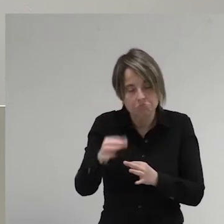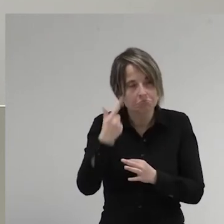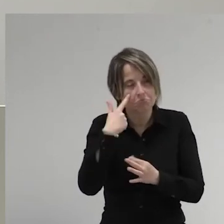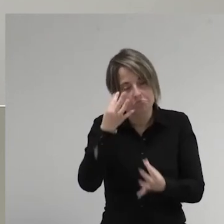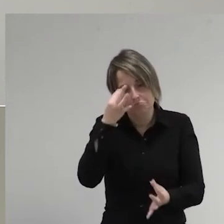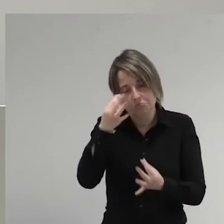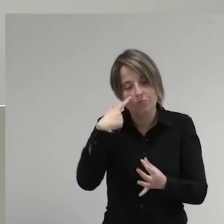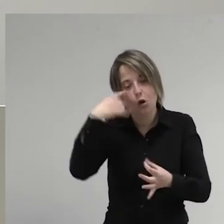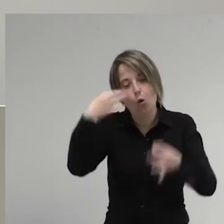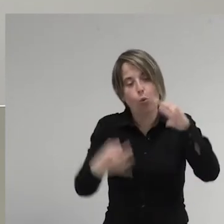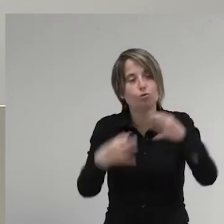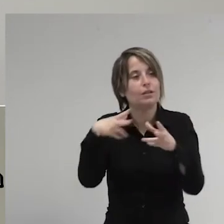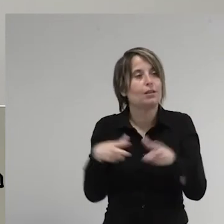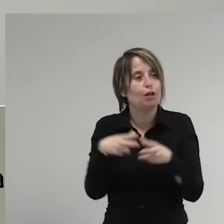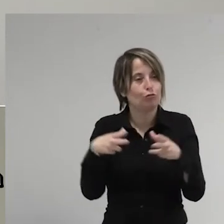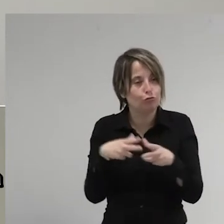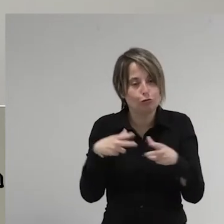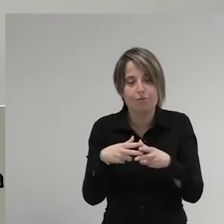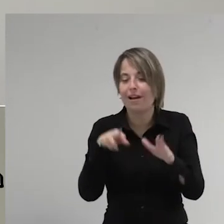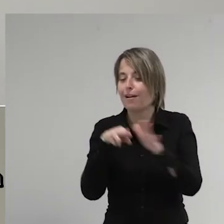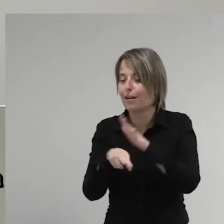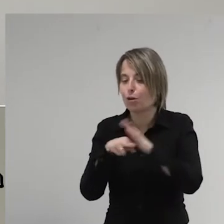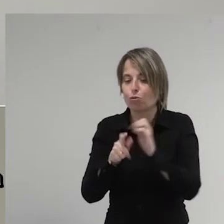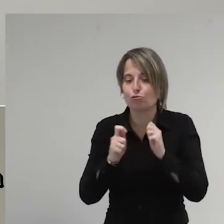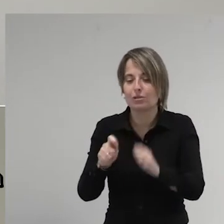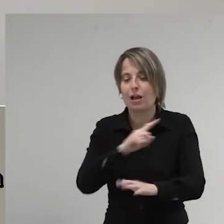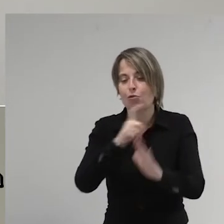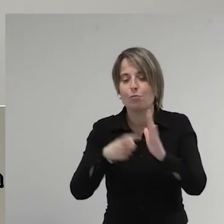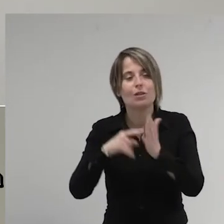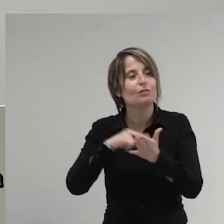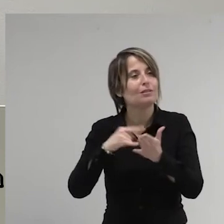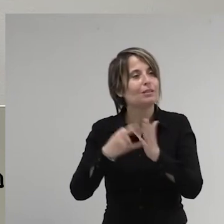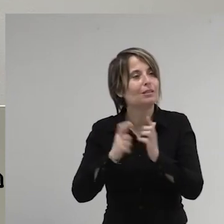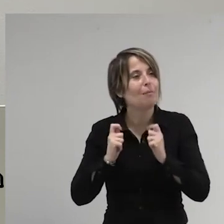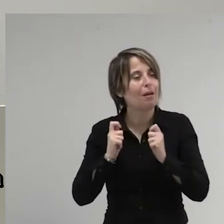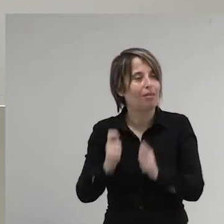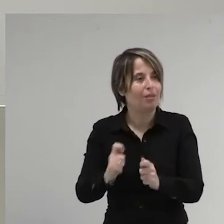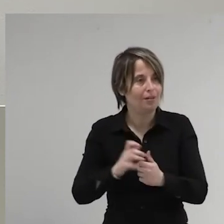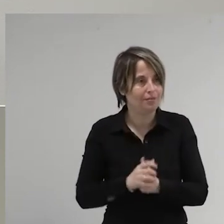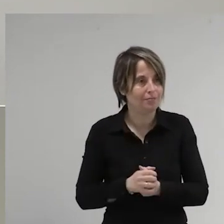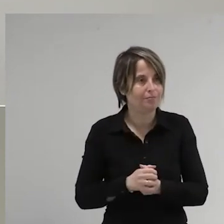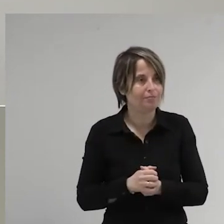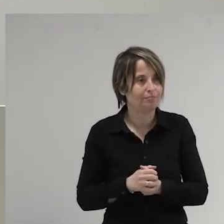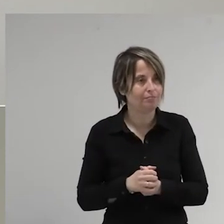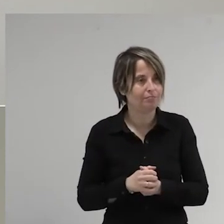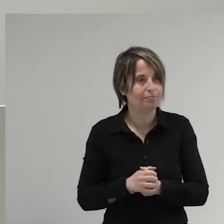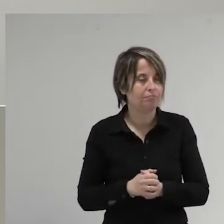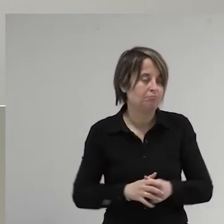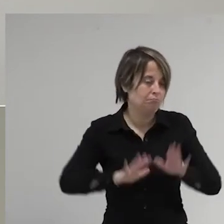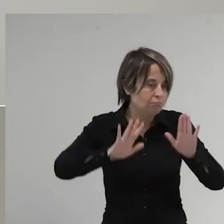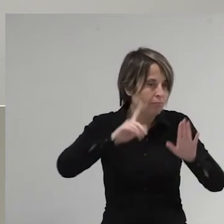en justicia social con todos los recursos que el sistema les puede dar desde el principio.